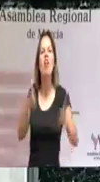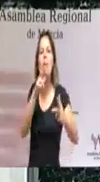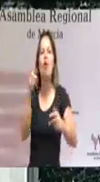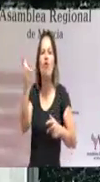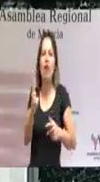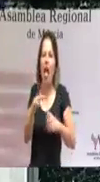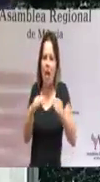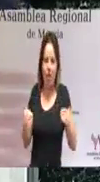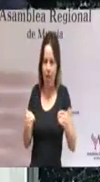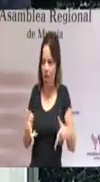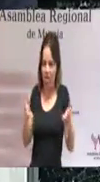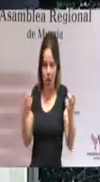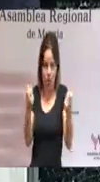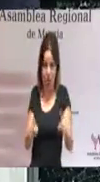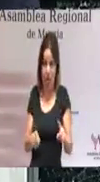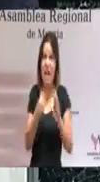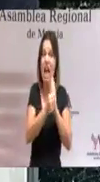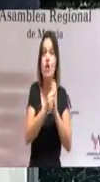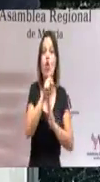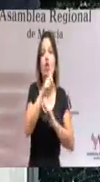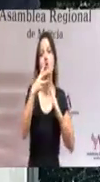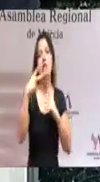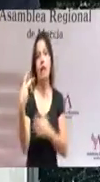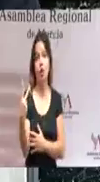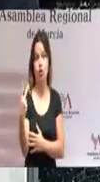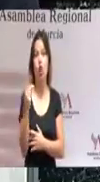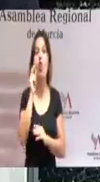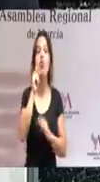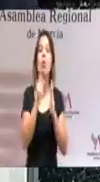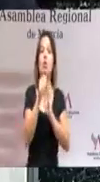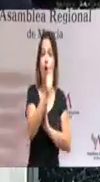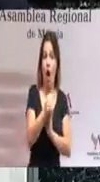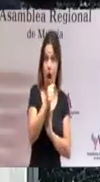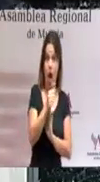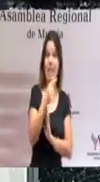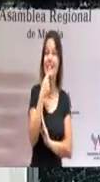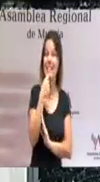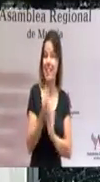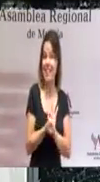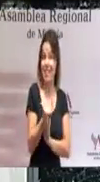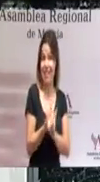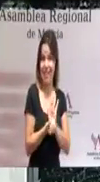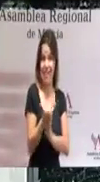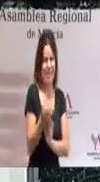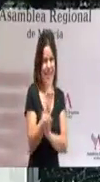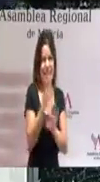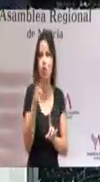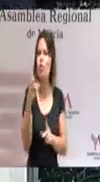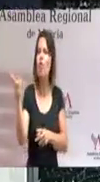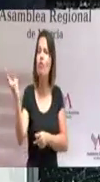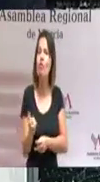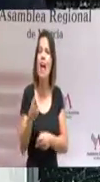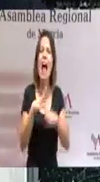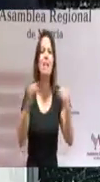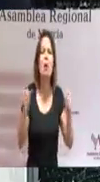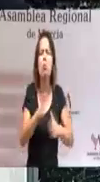Asamblea. Artículo 182, 2.a, y dice claramente que usted puede venir a la